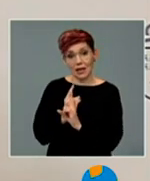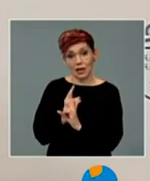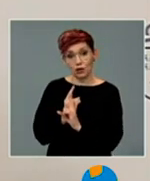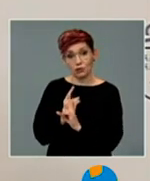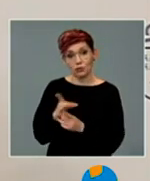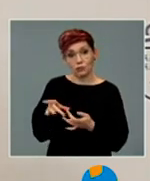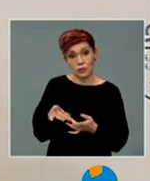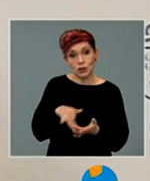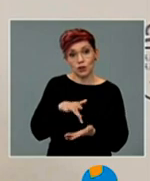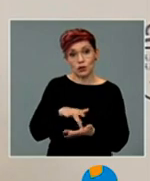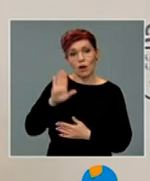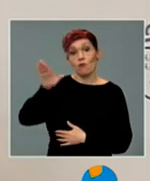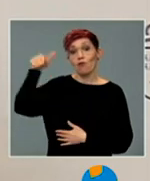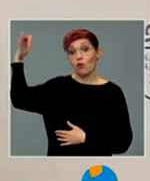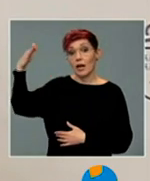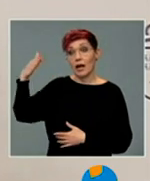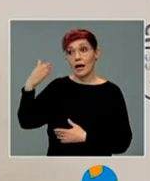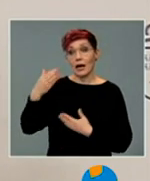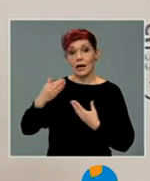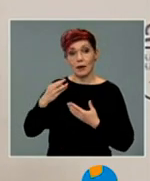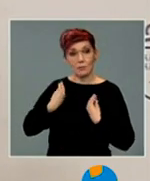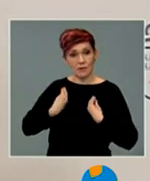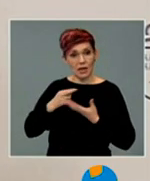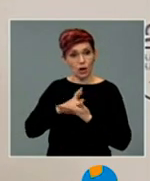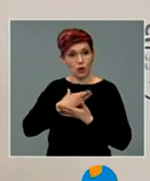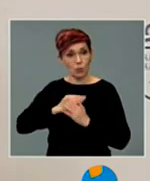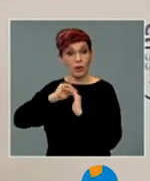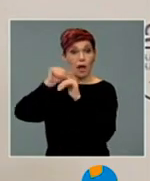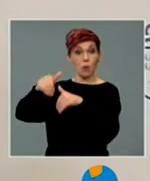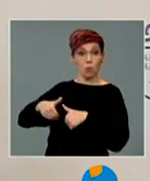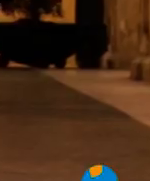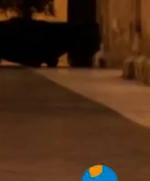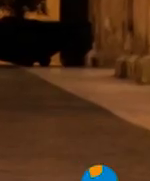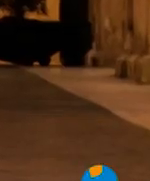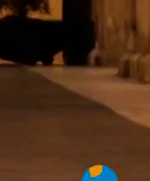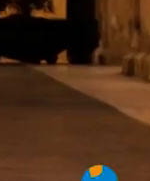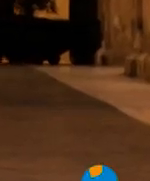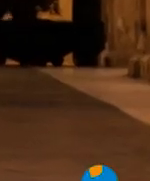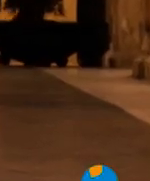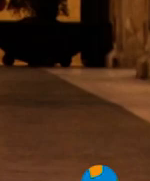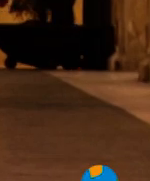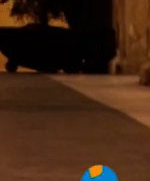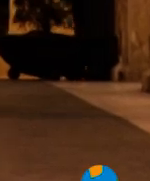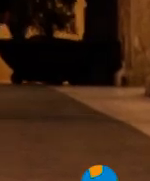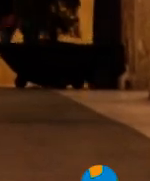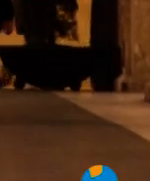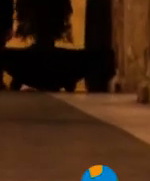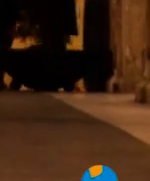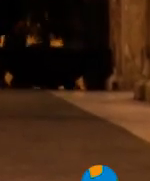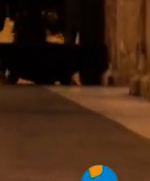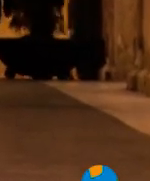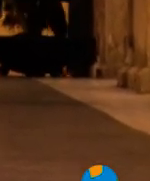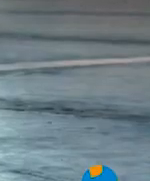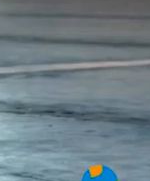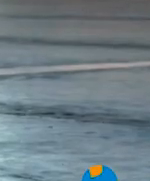región de murcia y regresan a estas fechas navidades para reunirse con su familia se les hará un test a su llegada cuando soliciten cita